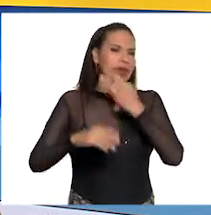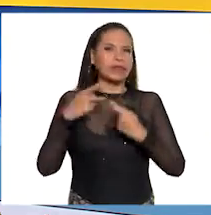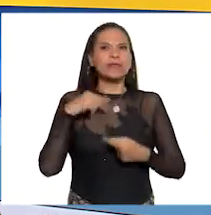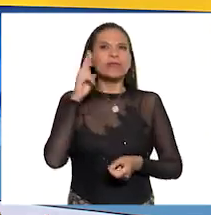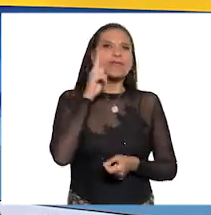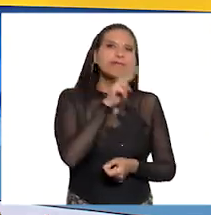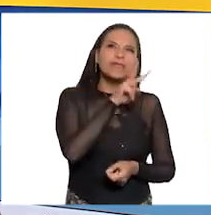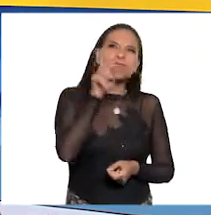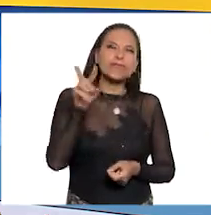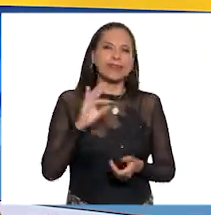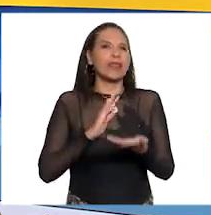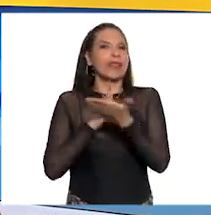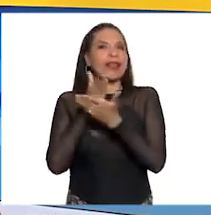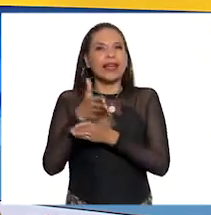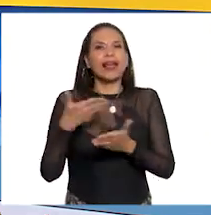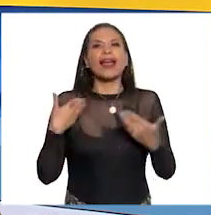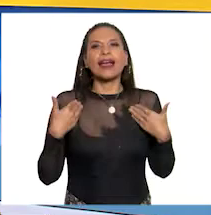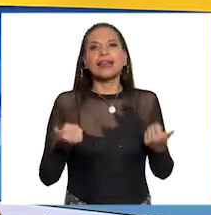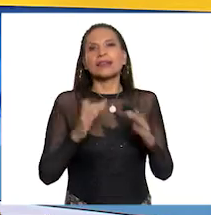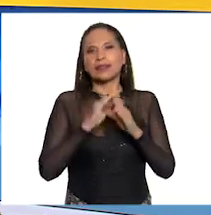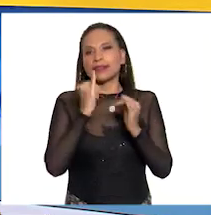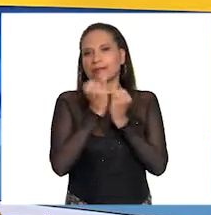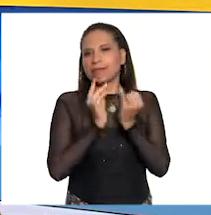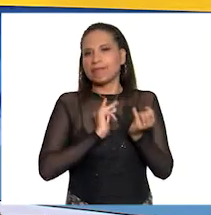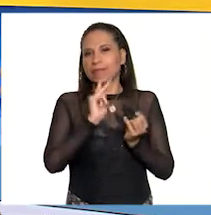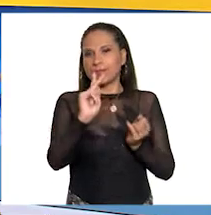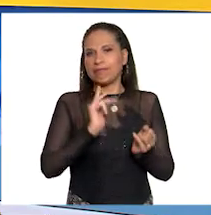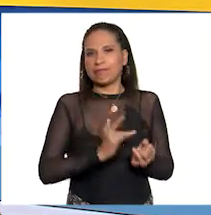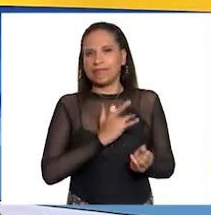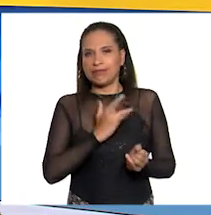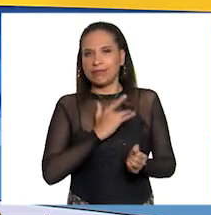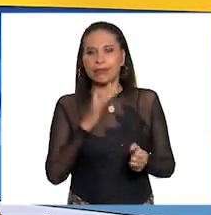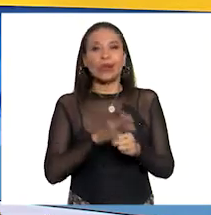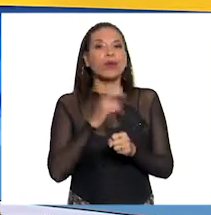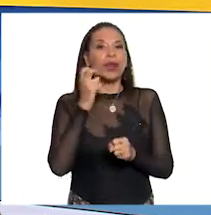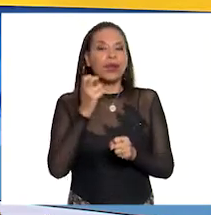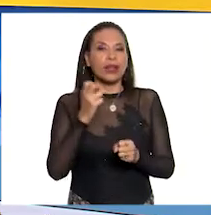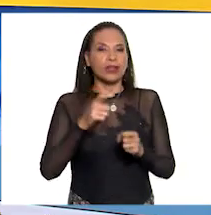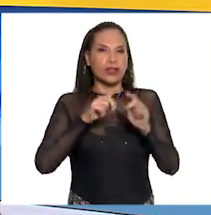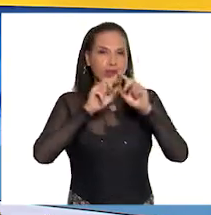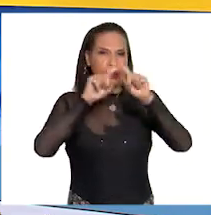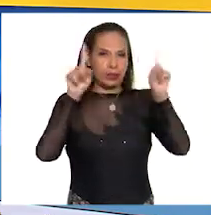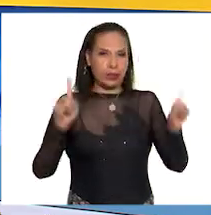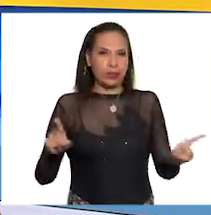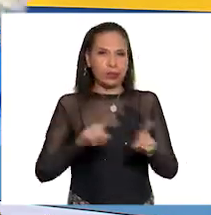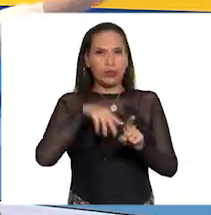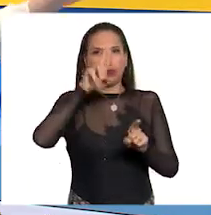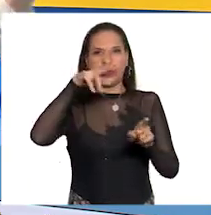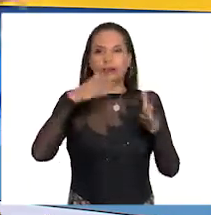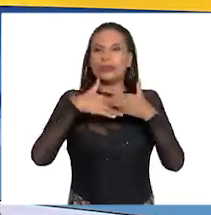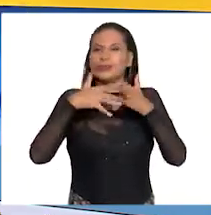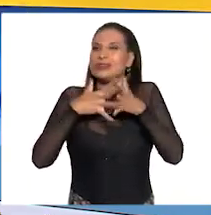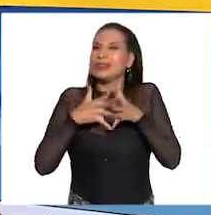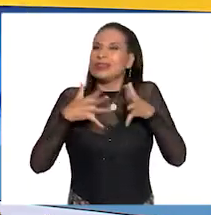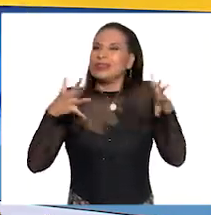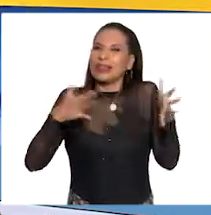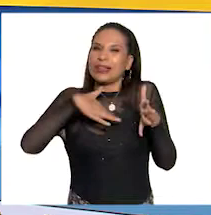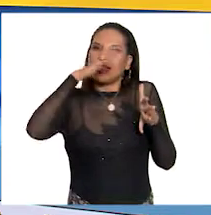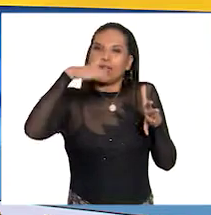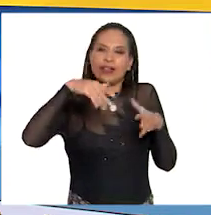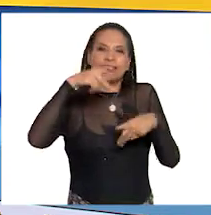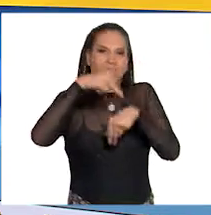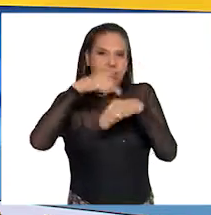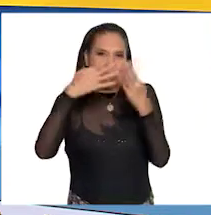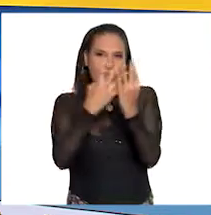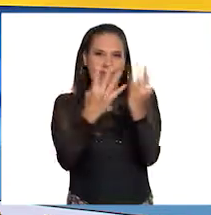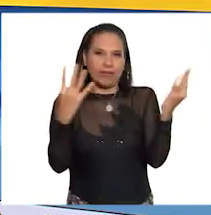pudiera acceder para poder sentirse identificados. Por eso, los murales son pinturas monumentales que se hacen sobre los